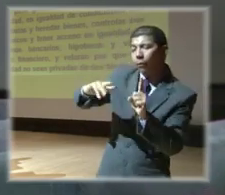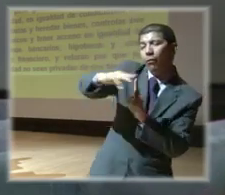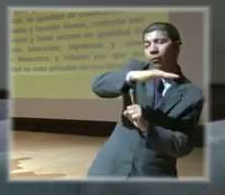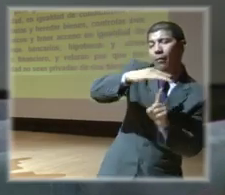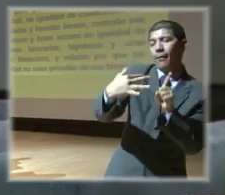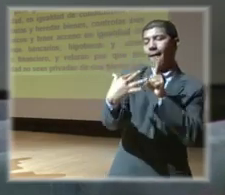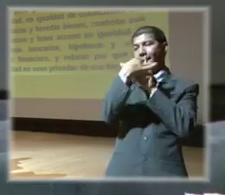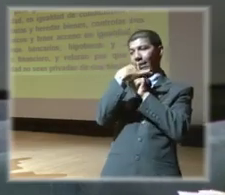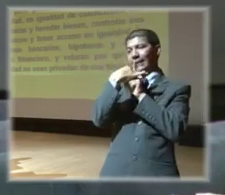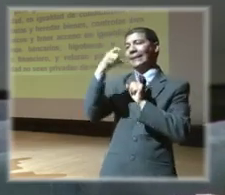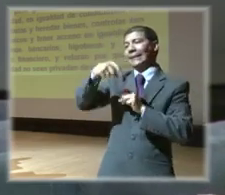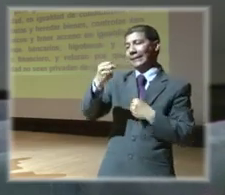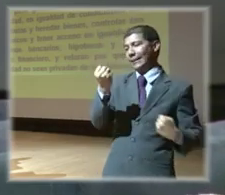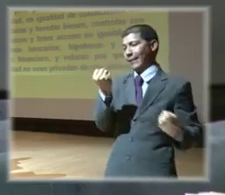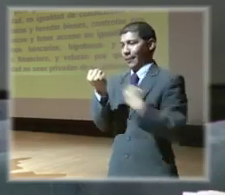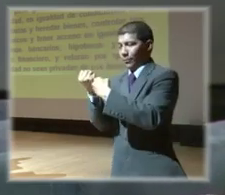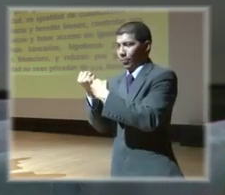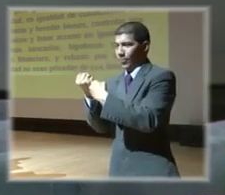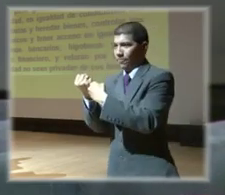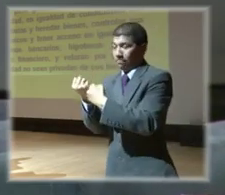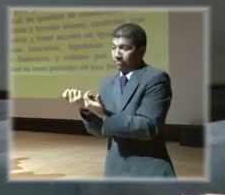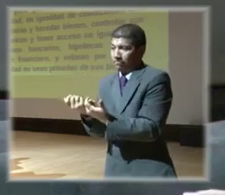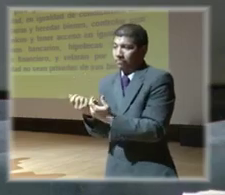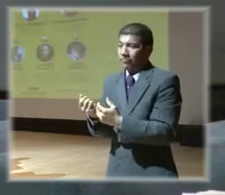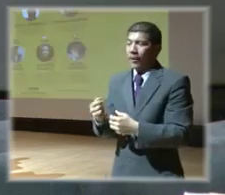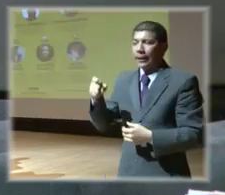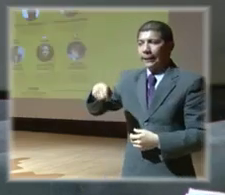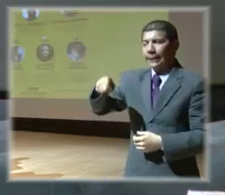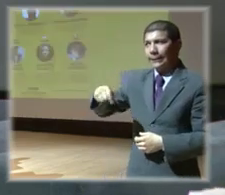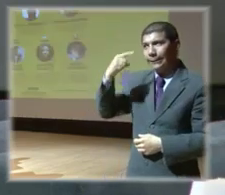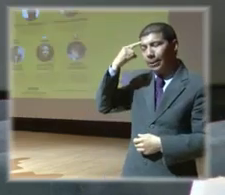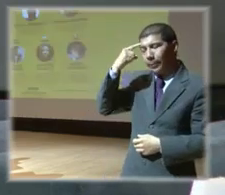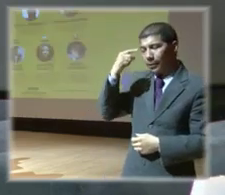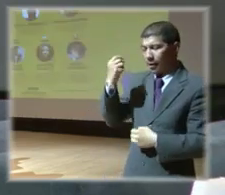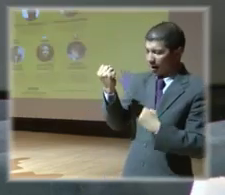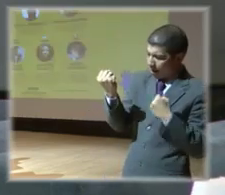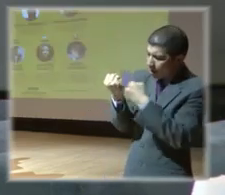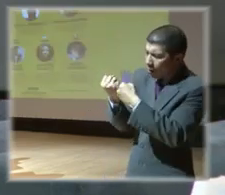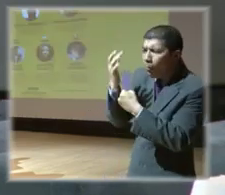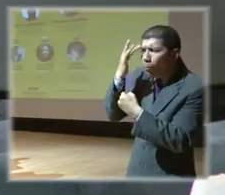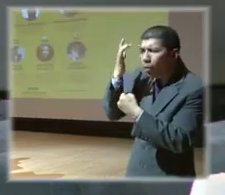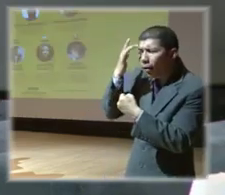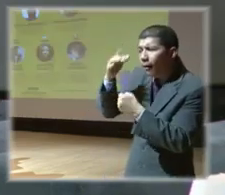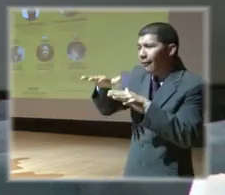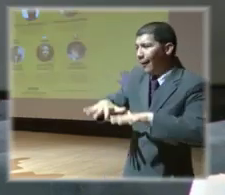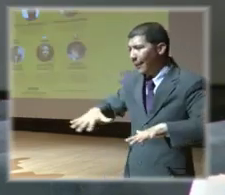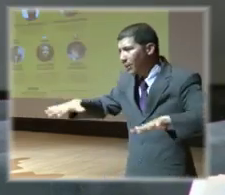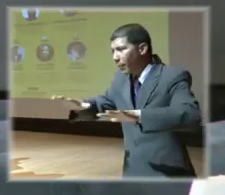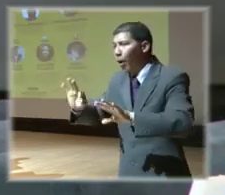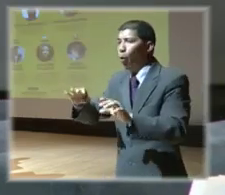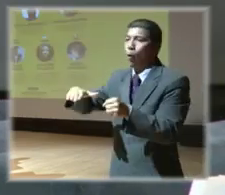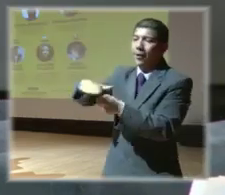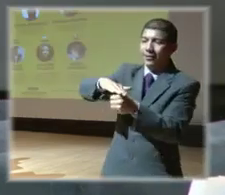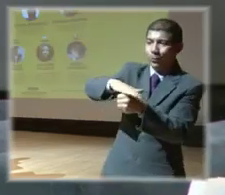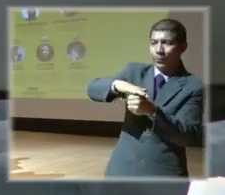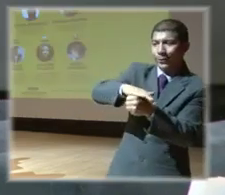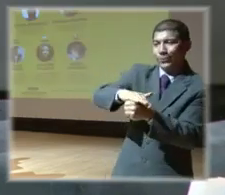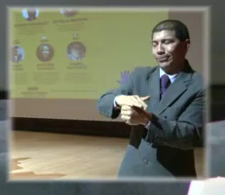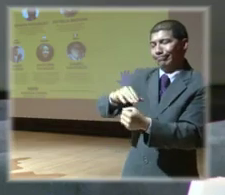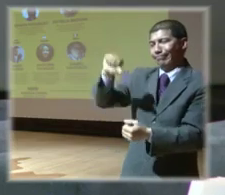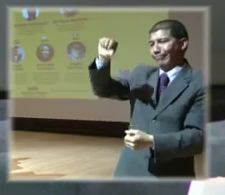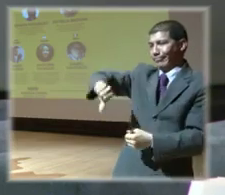que requieren de apoyo porque falló lo anterior, y en lo anterior también hay que poner énfasis y hay que trabajar. Desde lo jurídico,